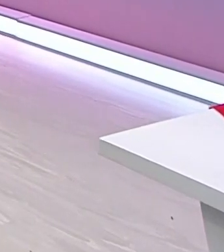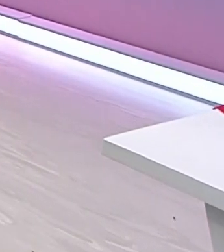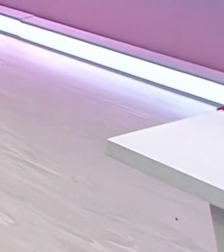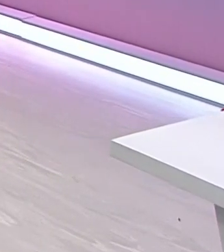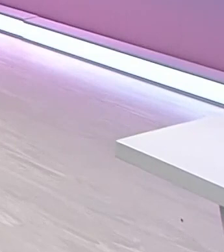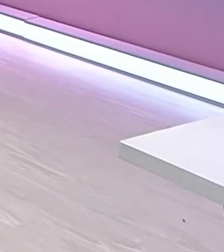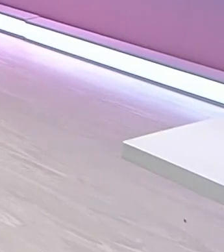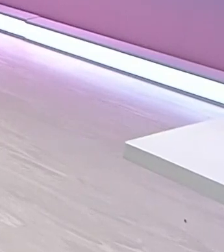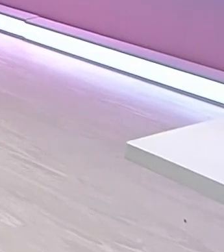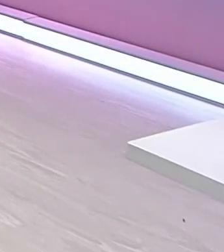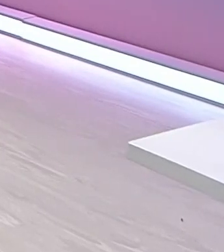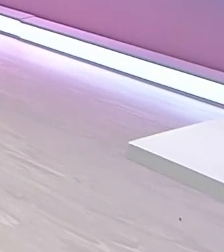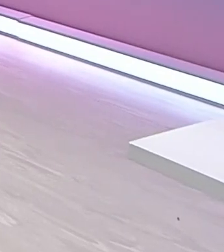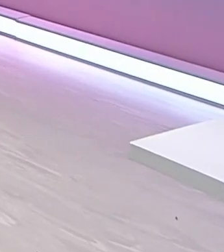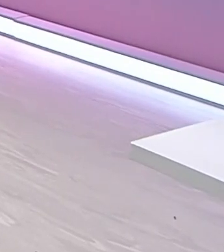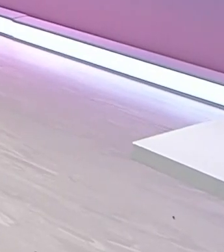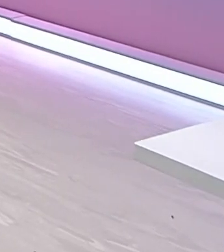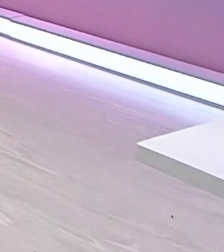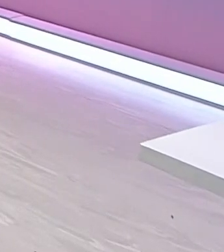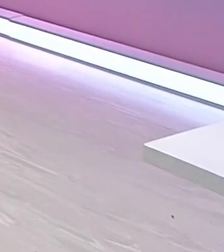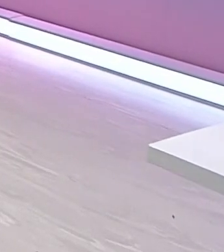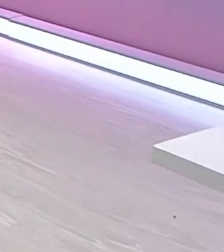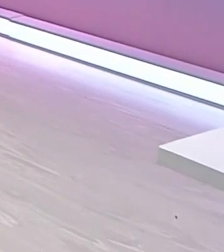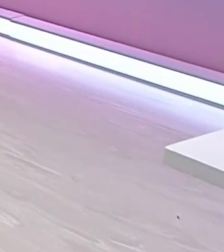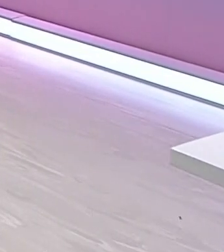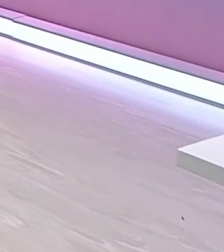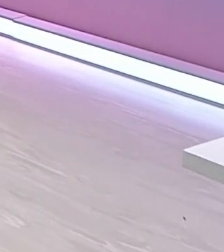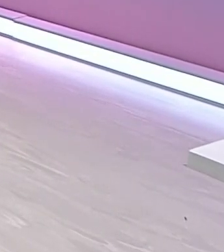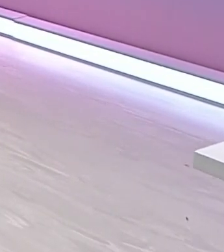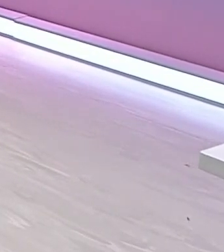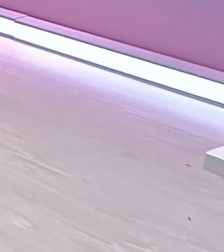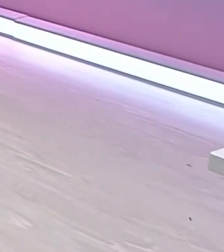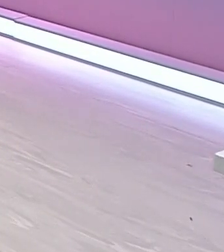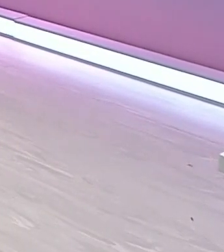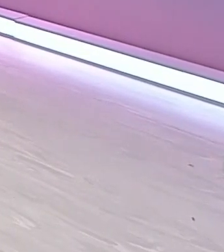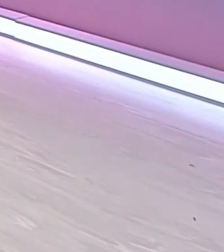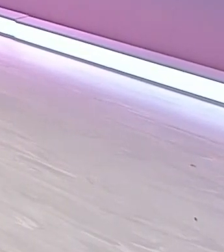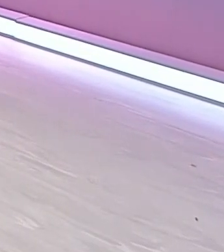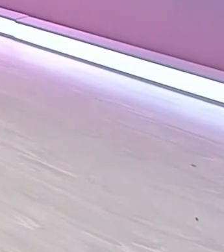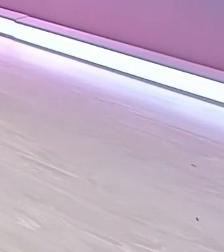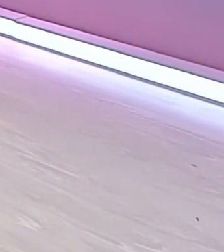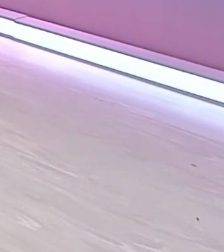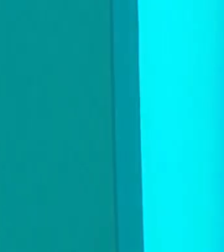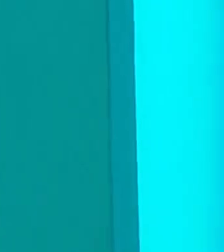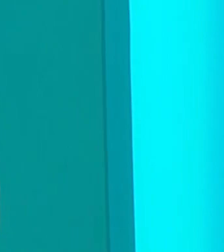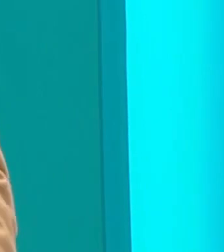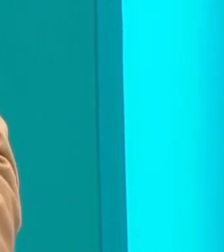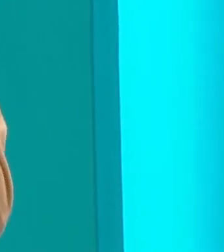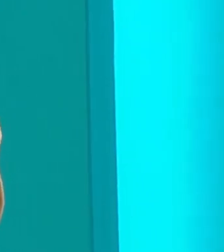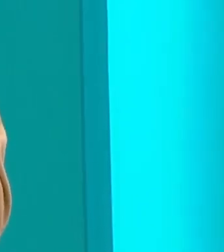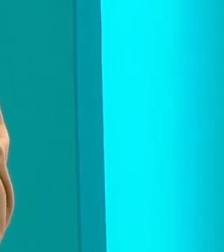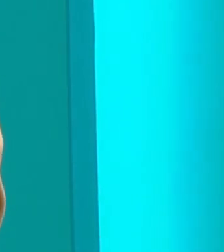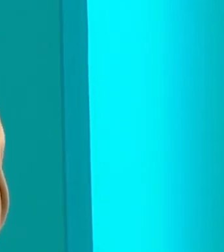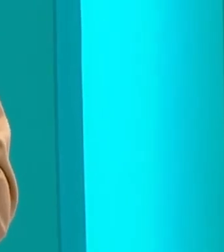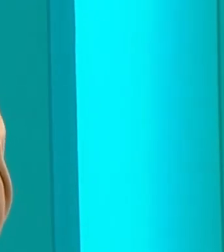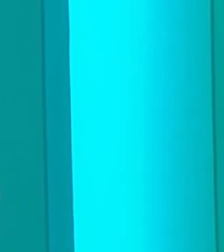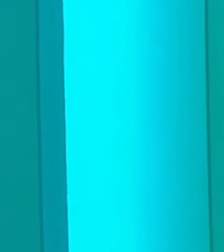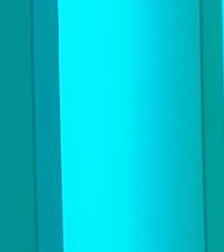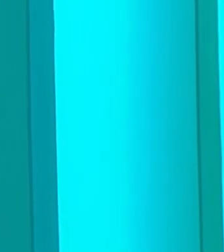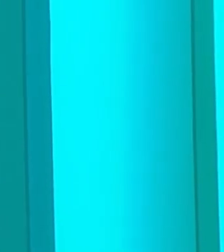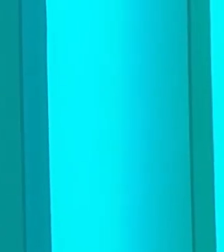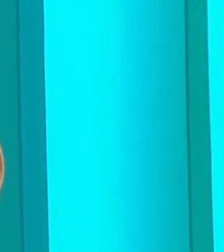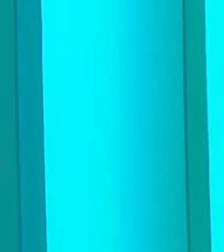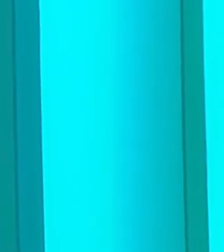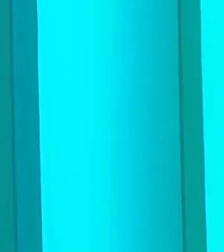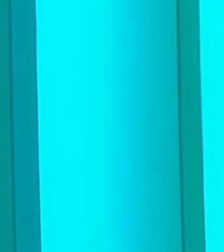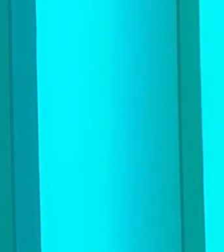entusiasmo y por supuesto han podido transmitir un gran trabajo a todos los peruanos con un mensaje de